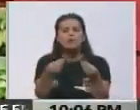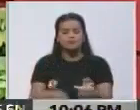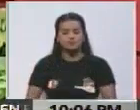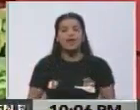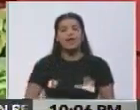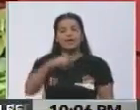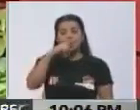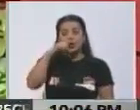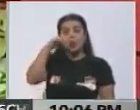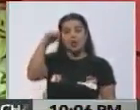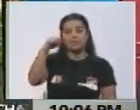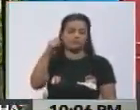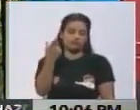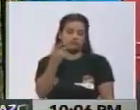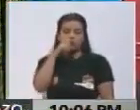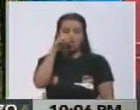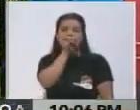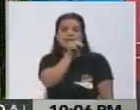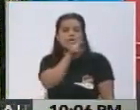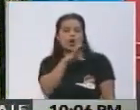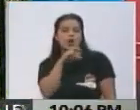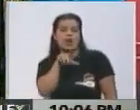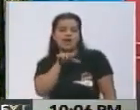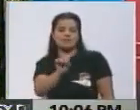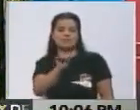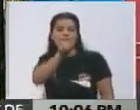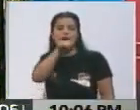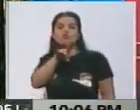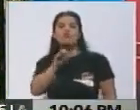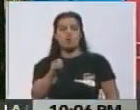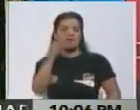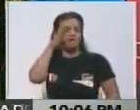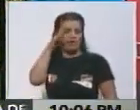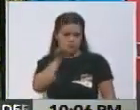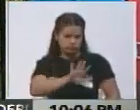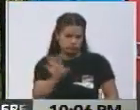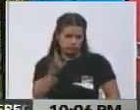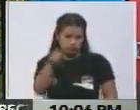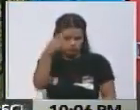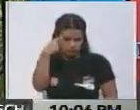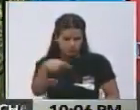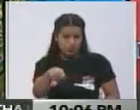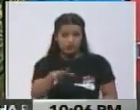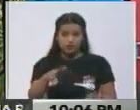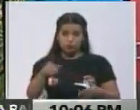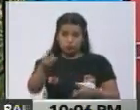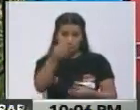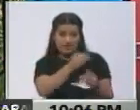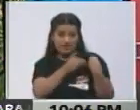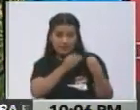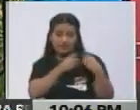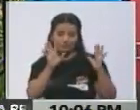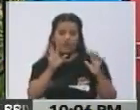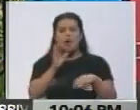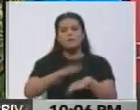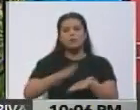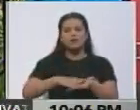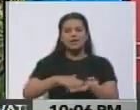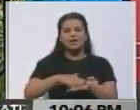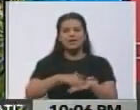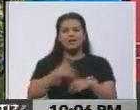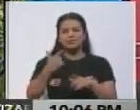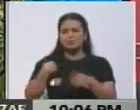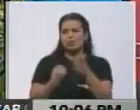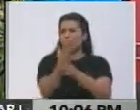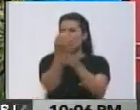Nicolás Maduro. Nicolás Maduro. Nicolás Maduro en Facebook pronto. Usted hizo el llamado. Yo estoy... Porque a uno le crearon un montón de cuentas, ¿no?